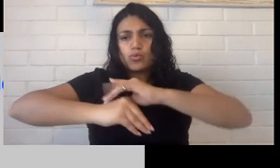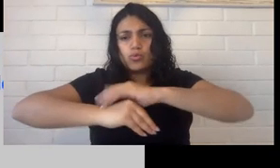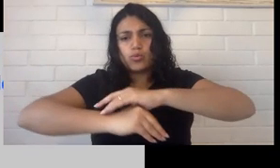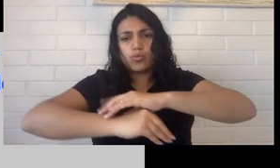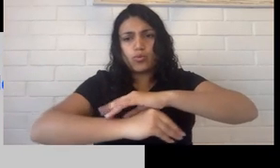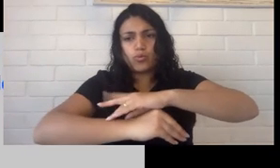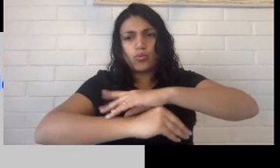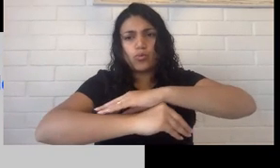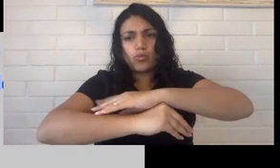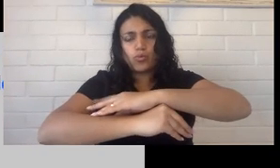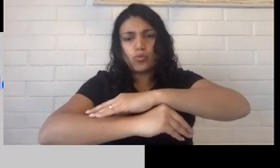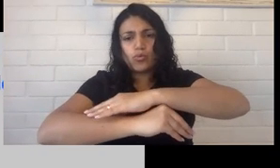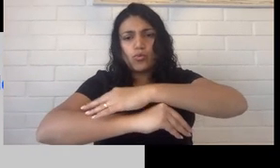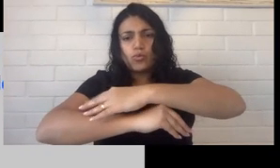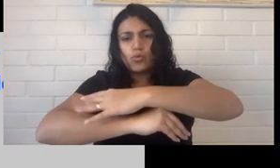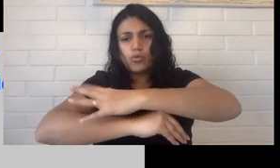se